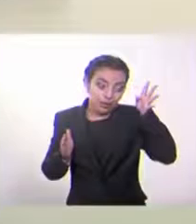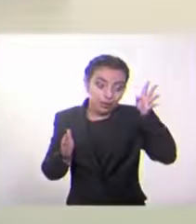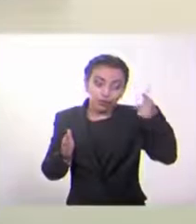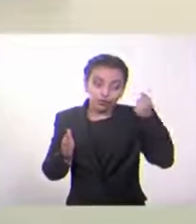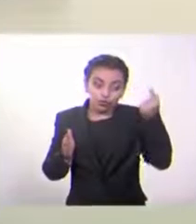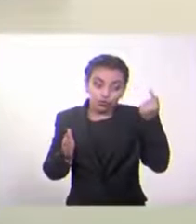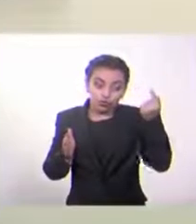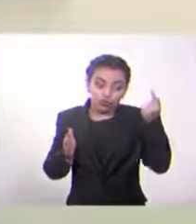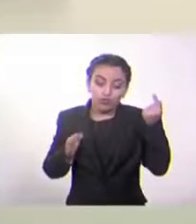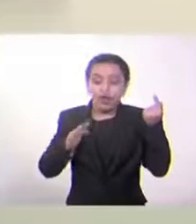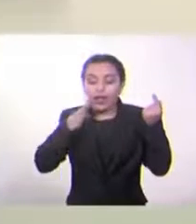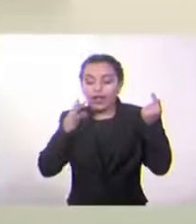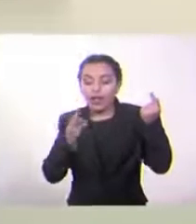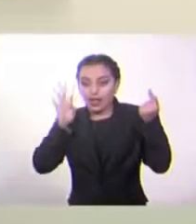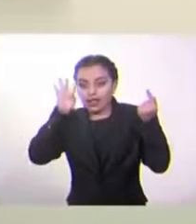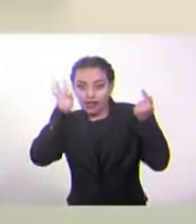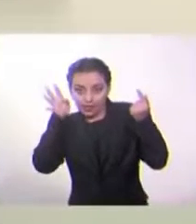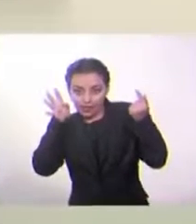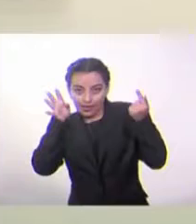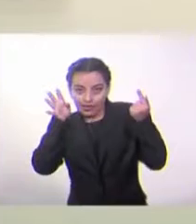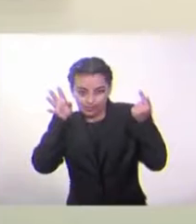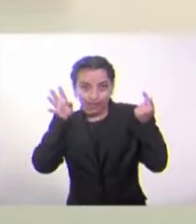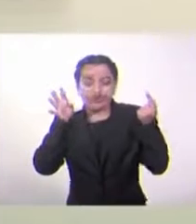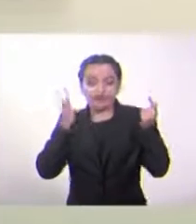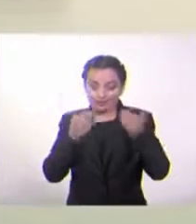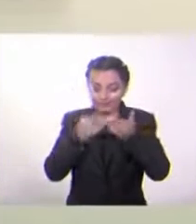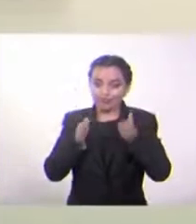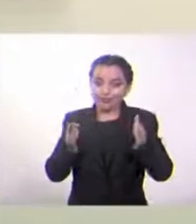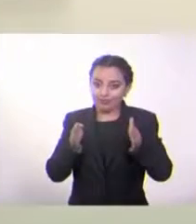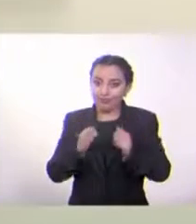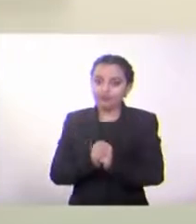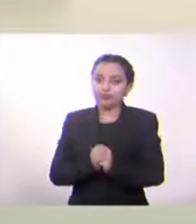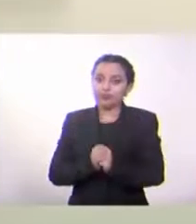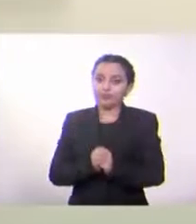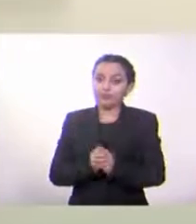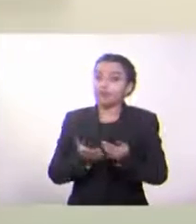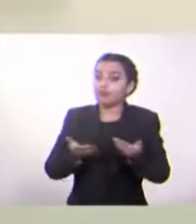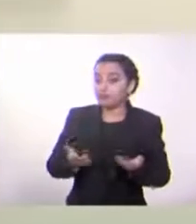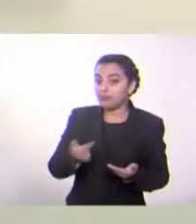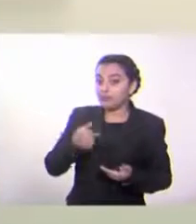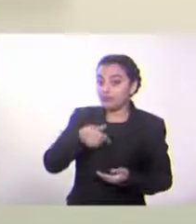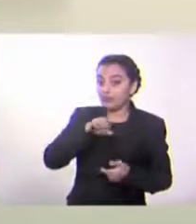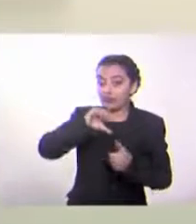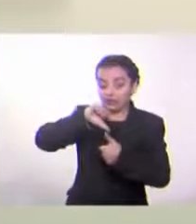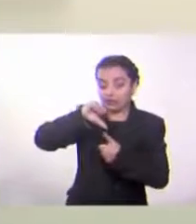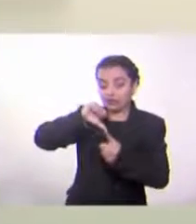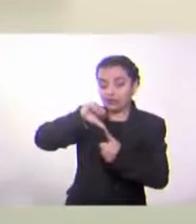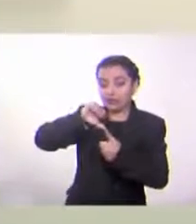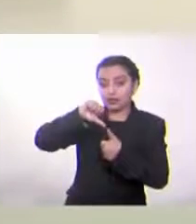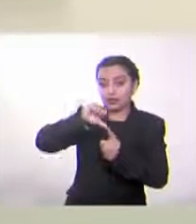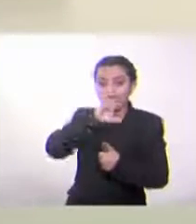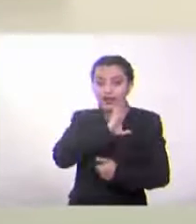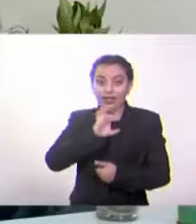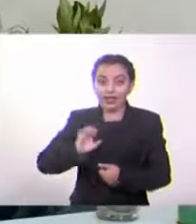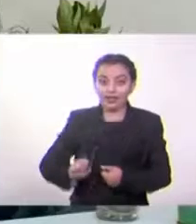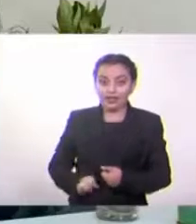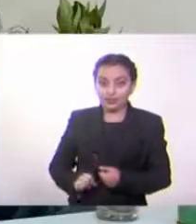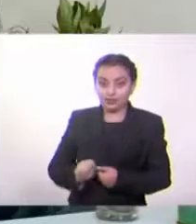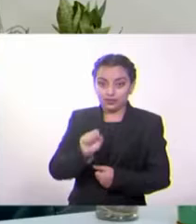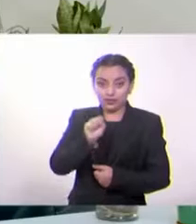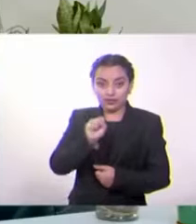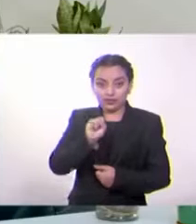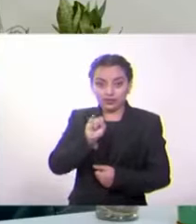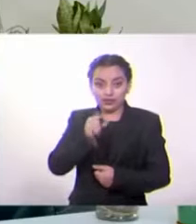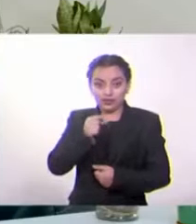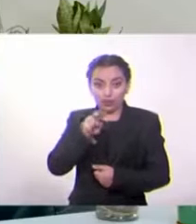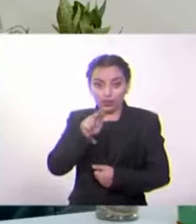leyenda. Ahora leeremos y analizaremos uno de los mitos más famosos de todo Centroamérica y El Salvador, la ciguanaba.